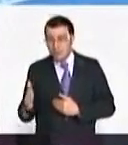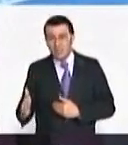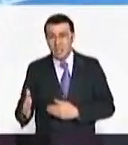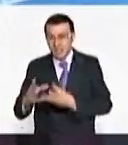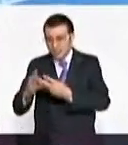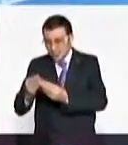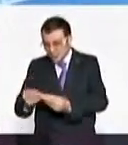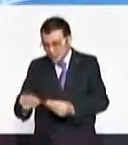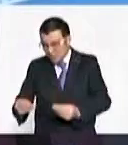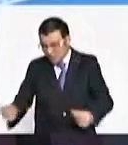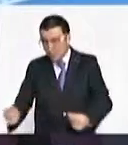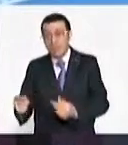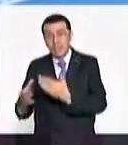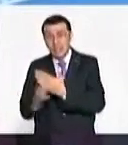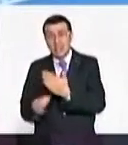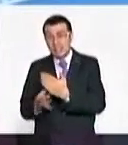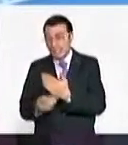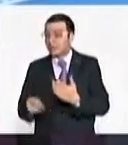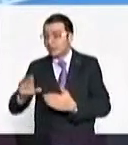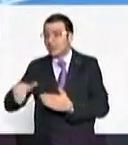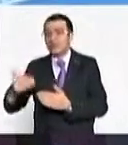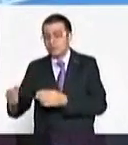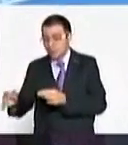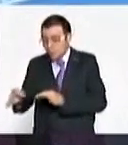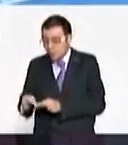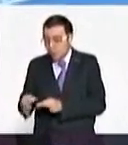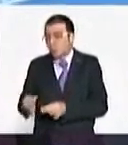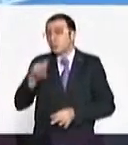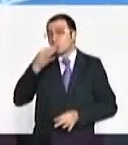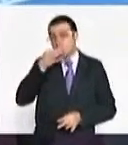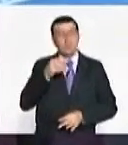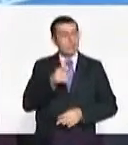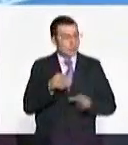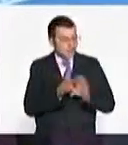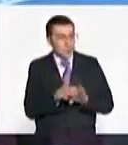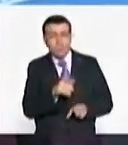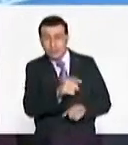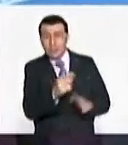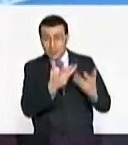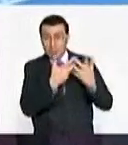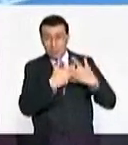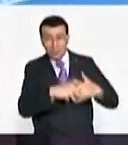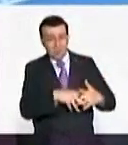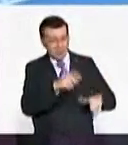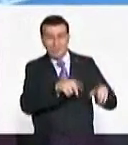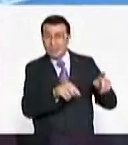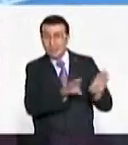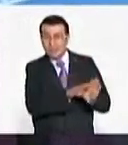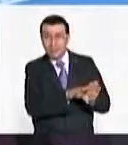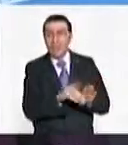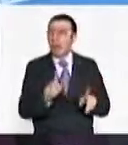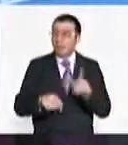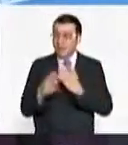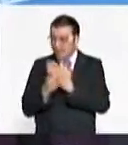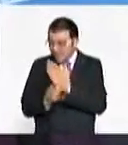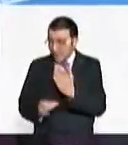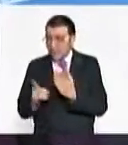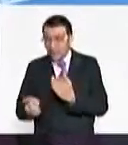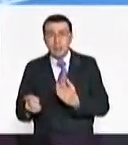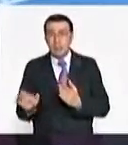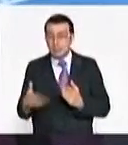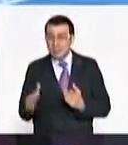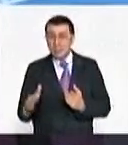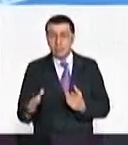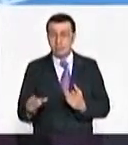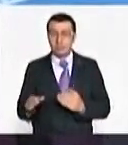hace cualquiera, eso no tiene ciencia. Entonces, eso es lo que hacen empresas como tú la nombraste ahora, que son inescrupulosas y envasan aceite cuando envasan aceite de pescado, porque